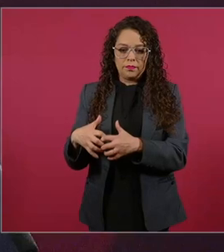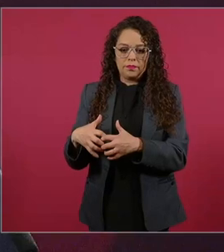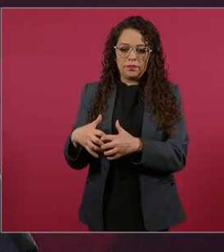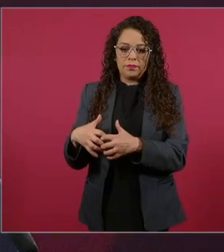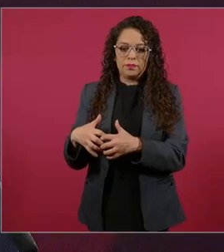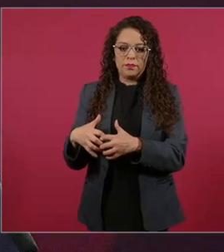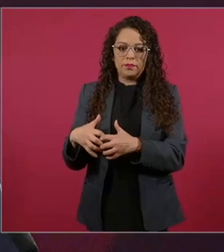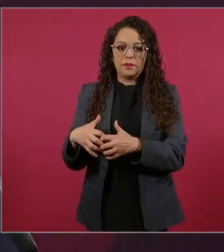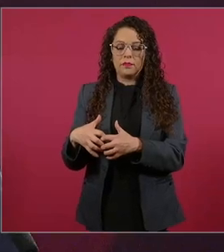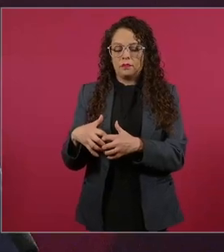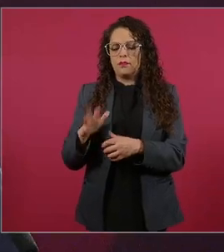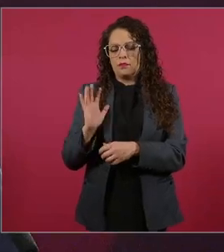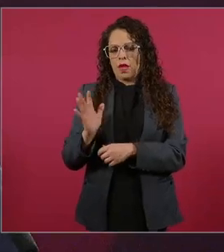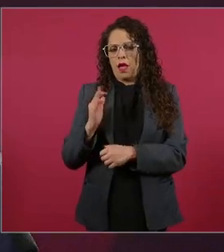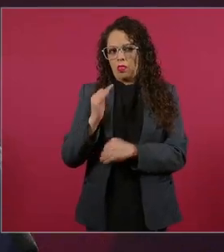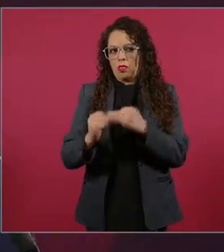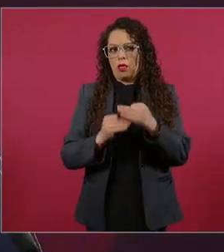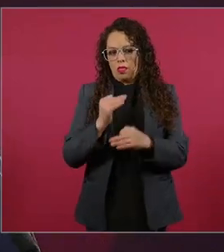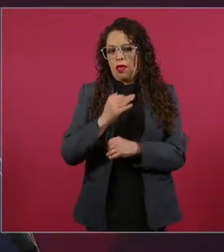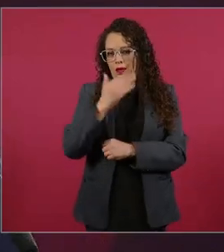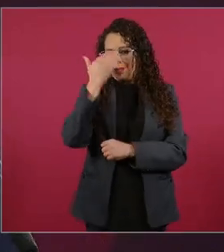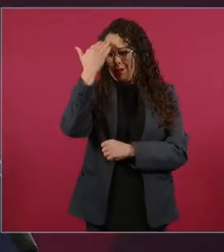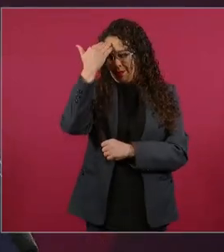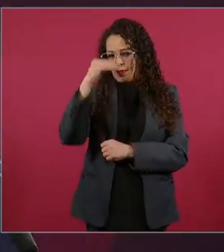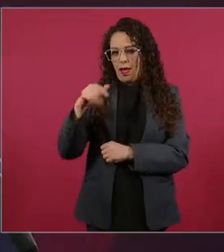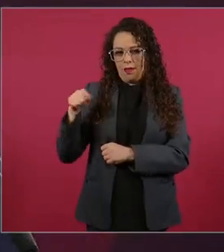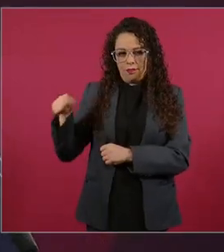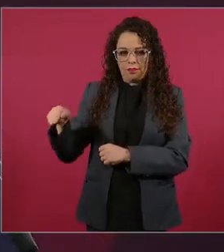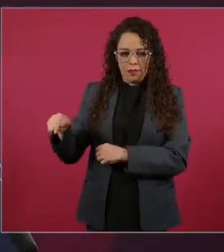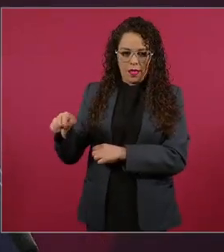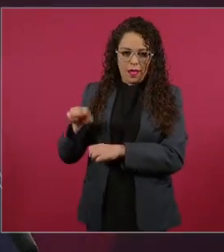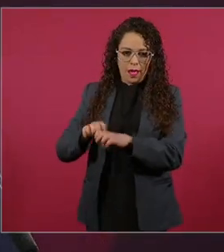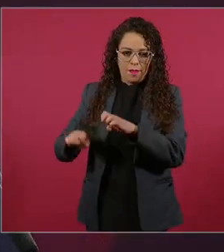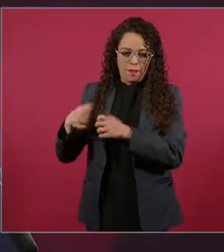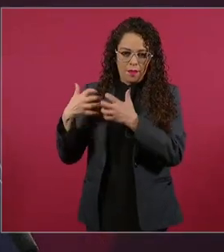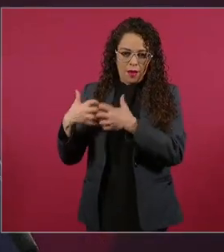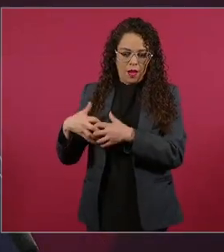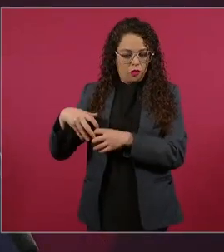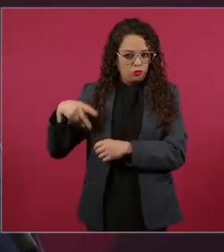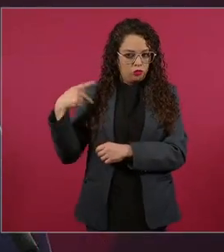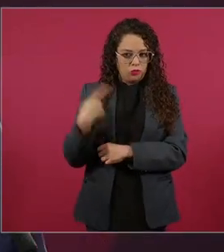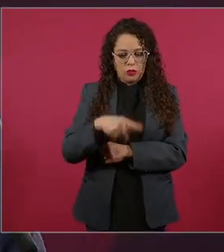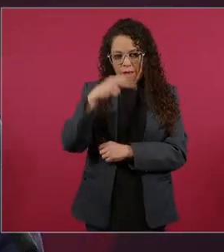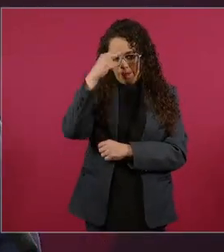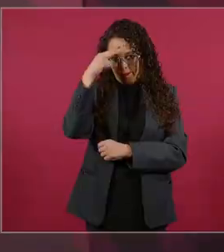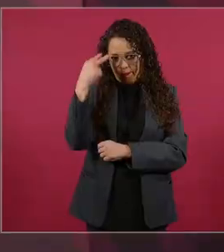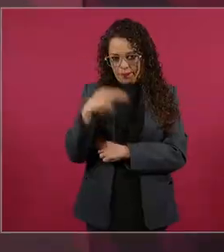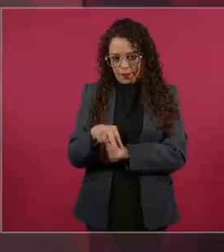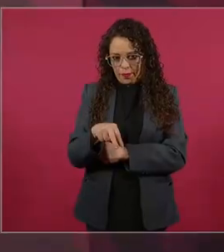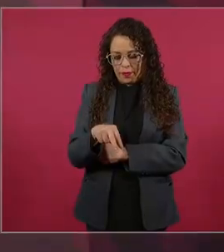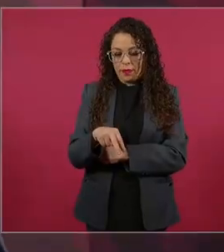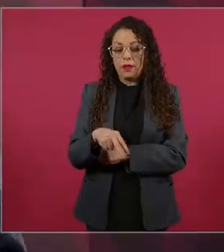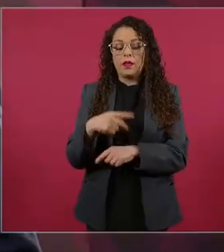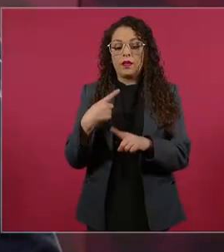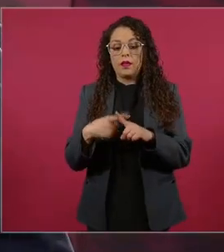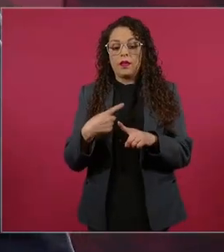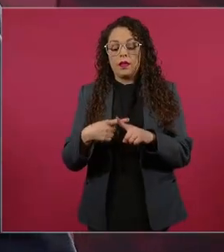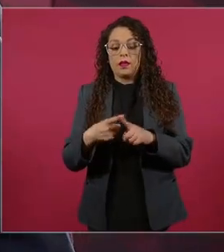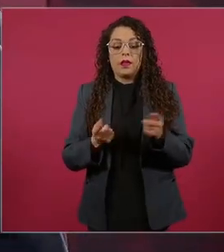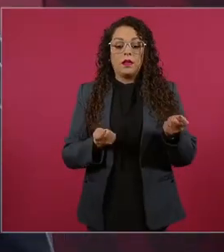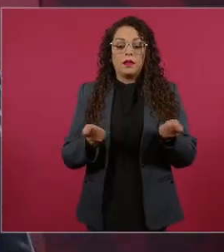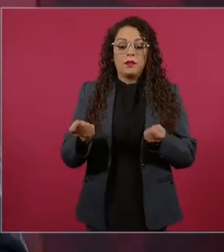es sabido y esta empresa va a ser manejada